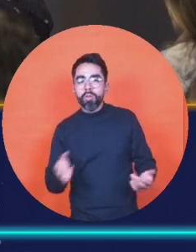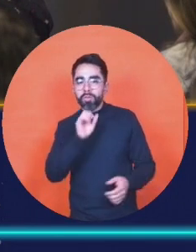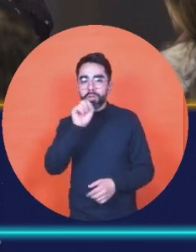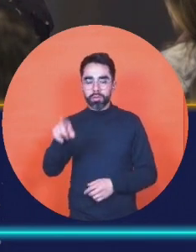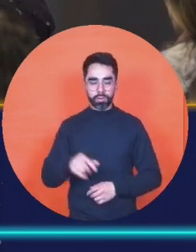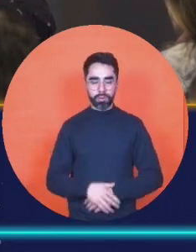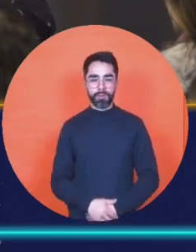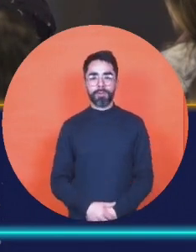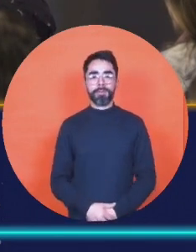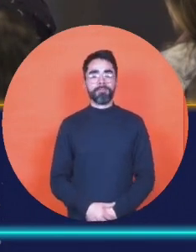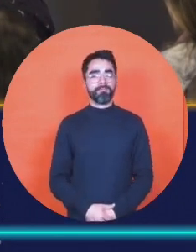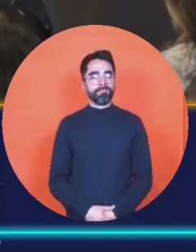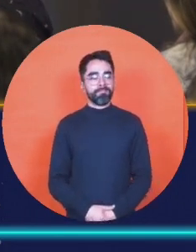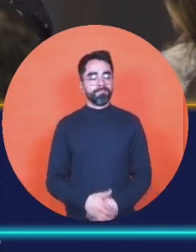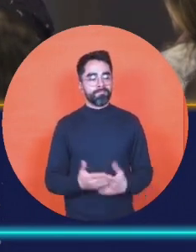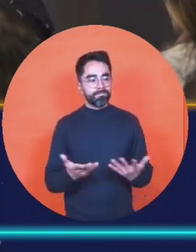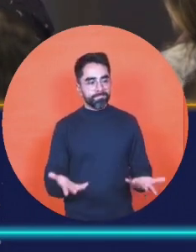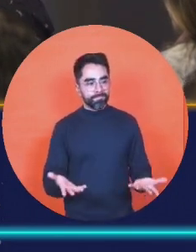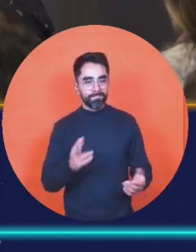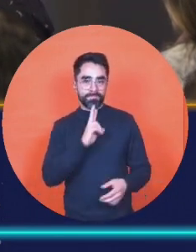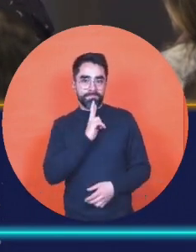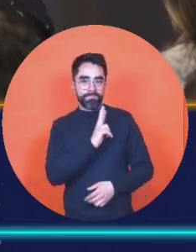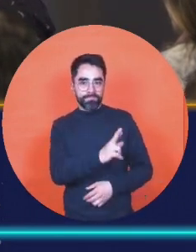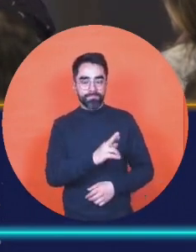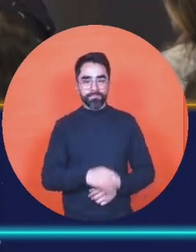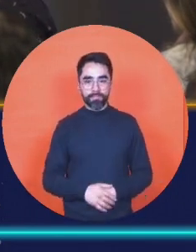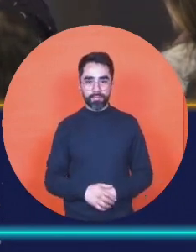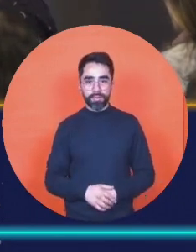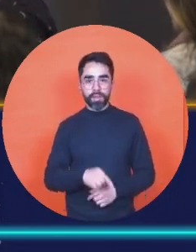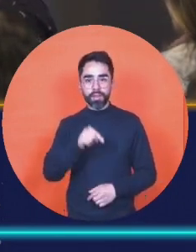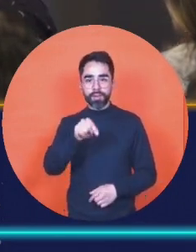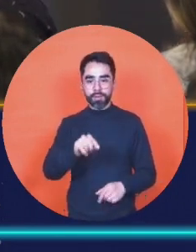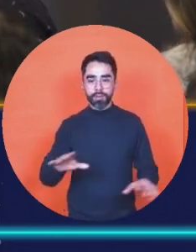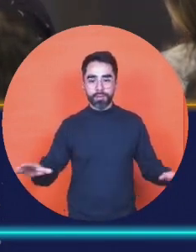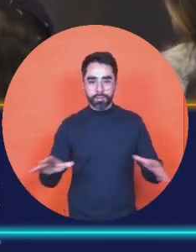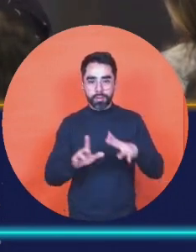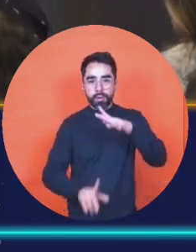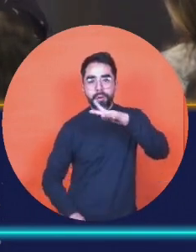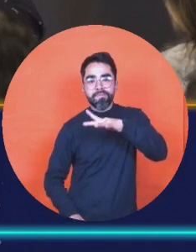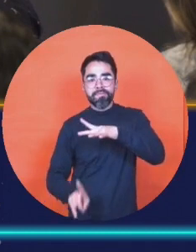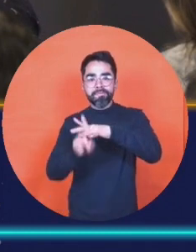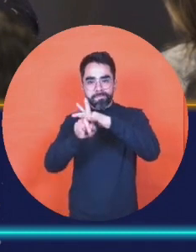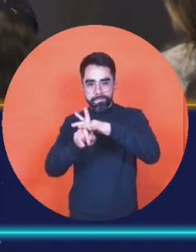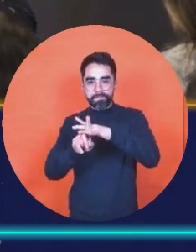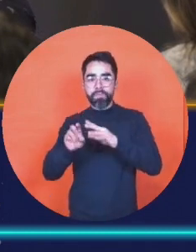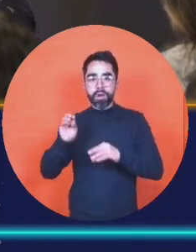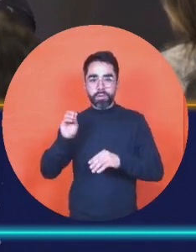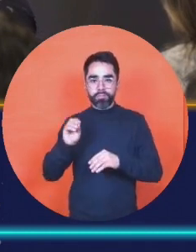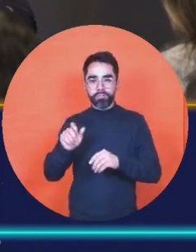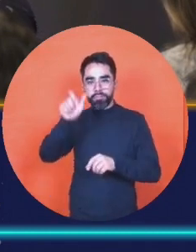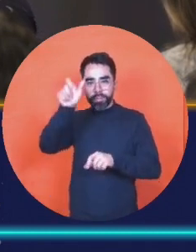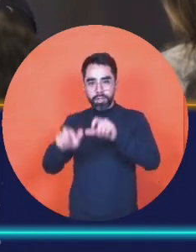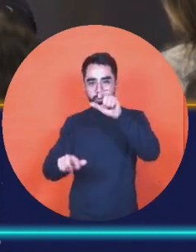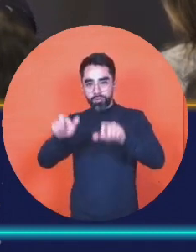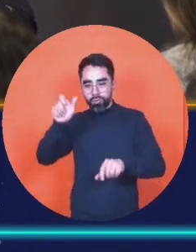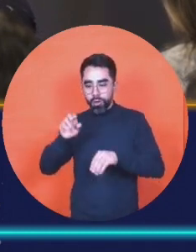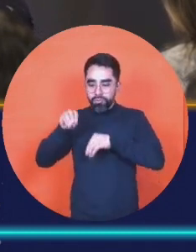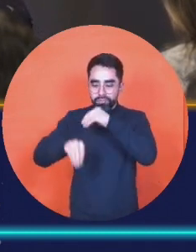Bueno, lo que pasa es que en el ADN de los fundadores de la compañía